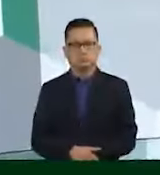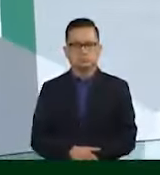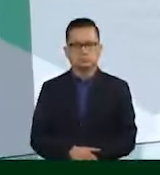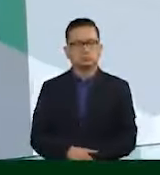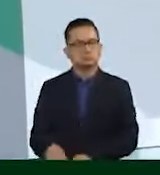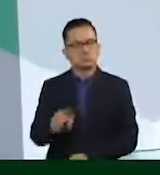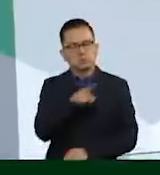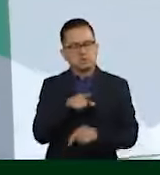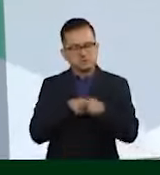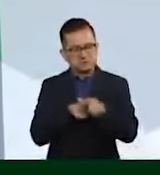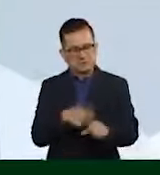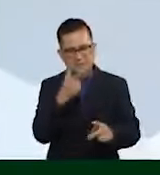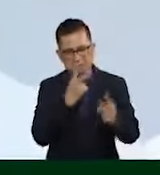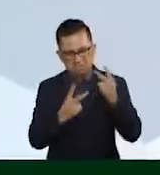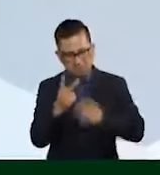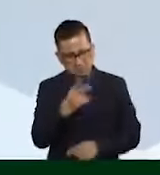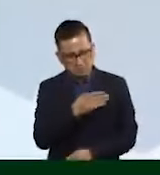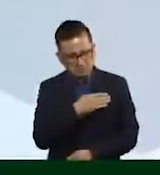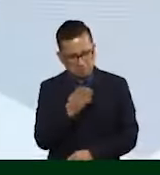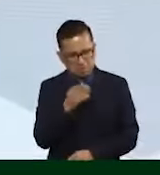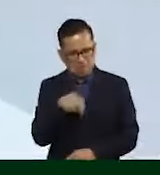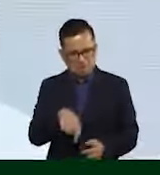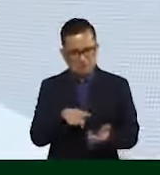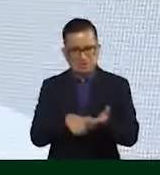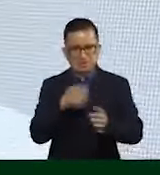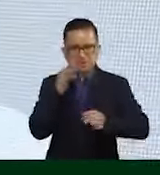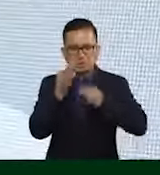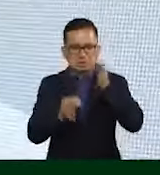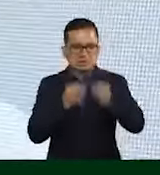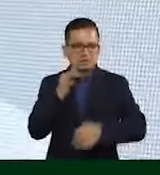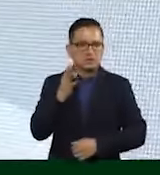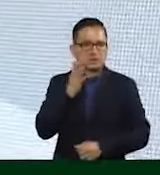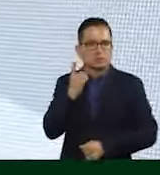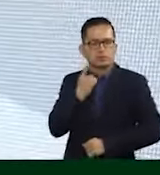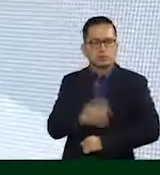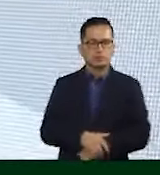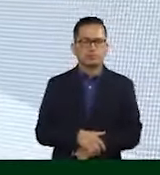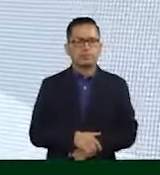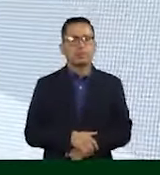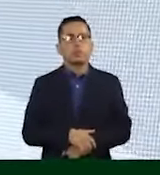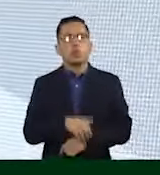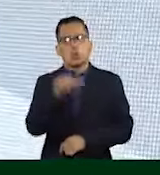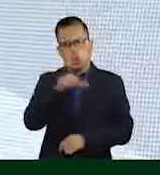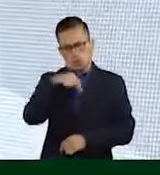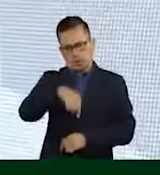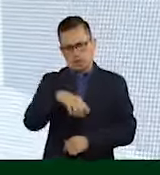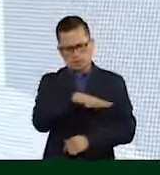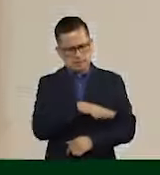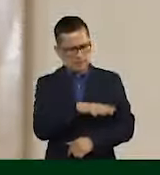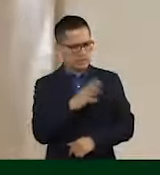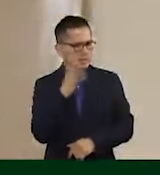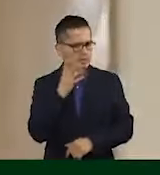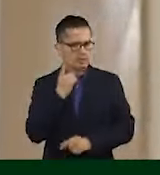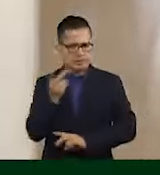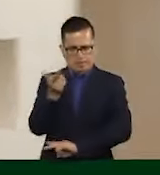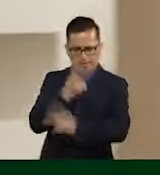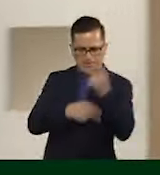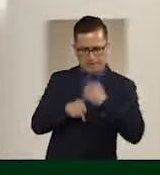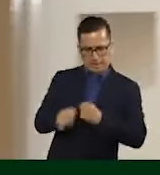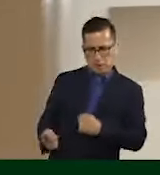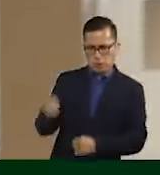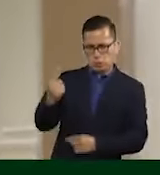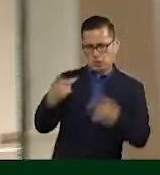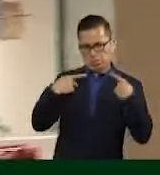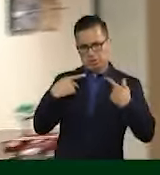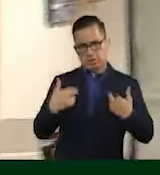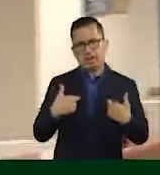Qué bueno que se quedó con nosotros aquí en noticias diputados porque le comento que esta tarde asistió al aquí a la cámara baja un representante de la secretaría de